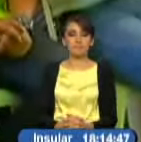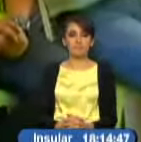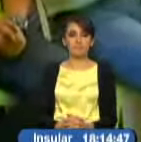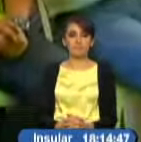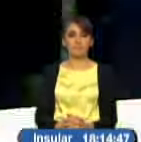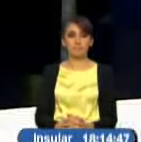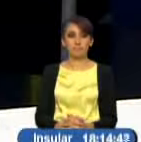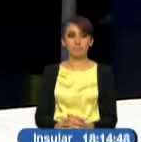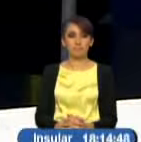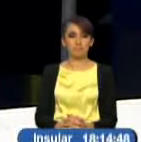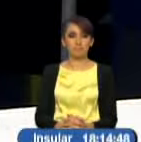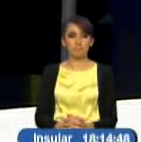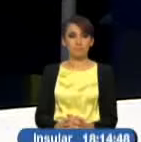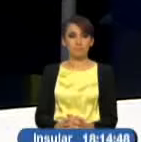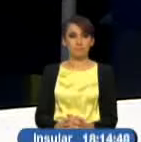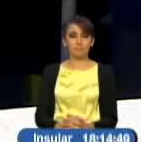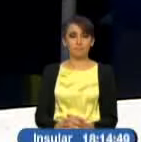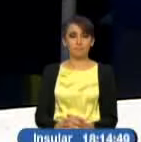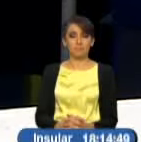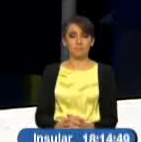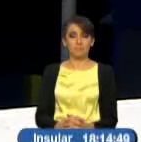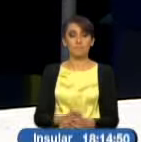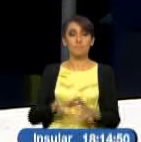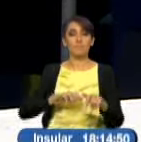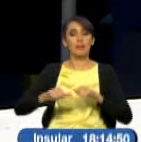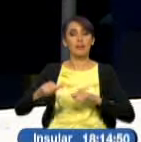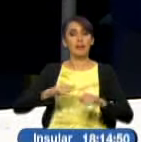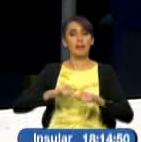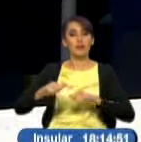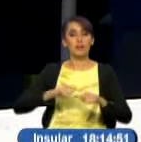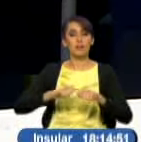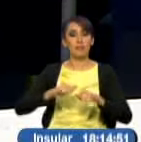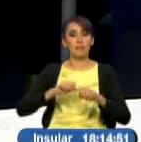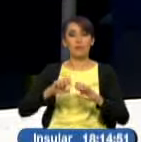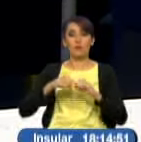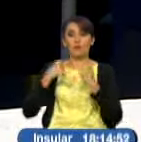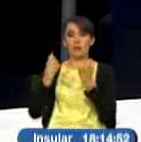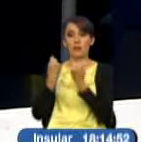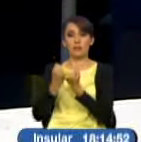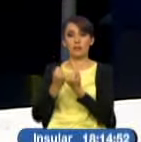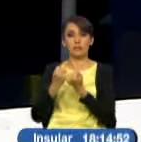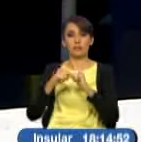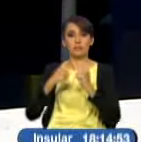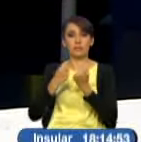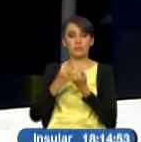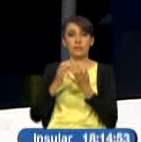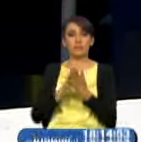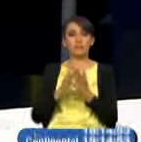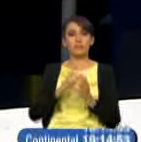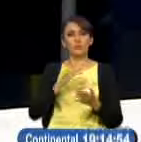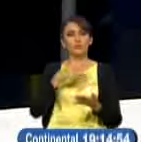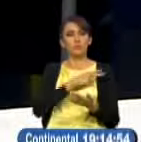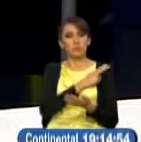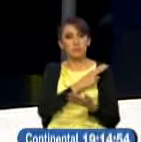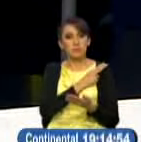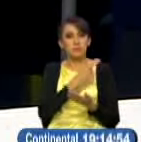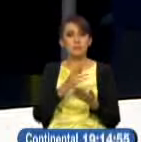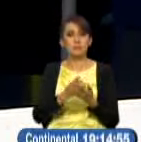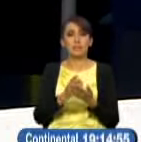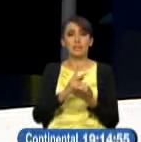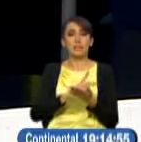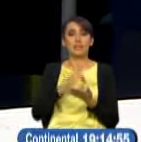TV. Y la coordinadora de organizaciones sociales, docentes y empleados de universidades y politécnicas de